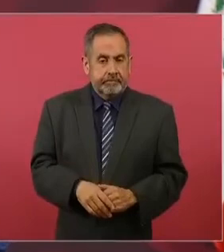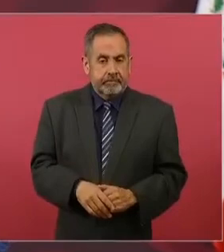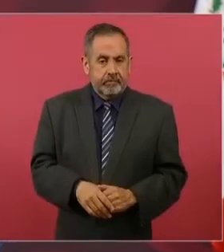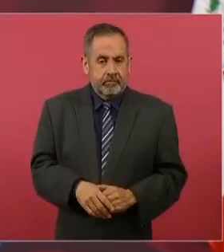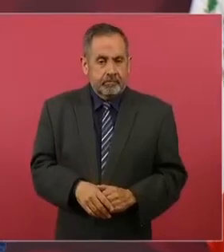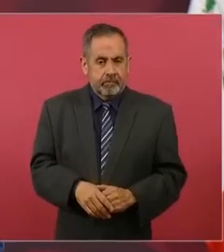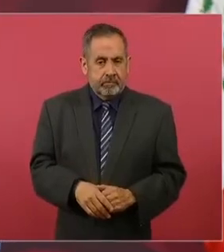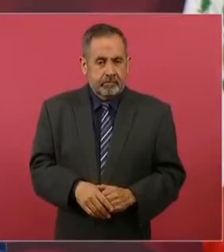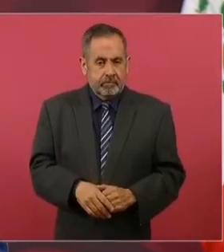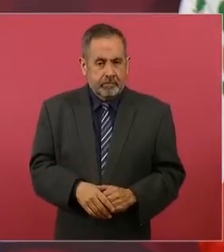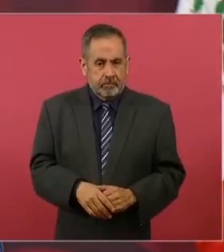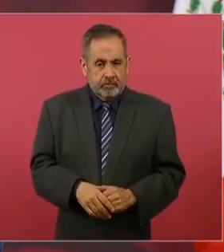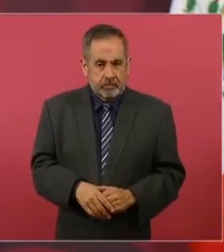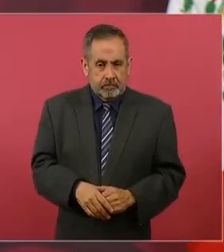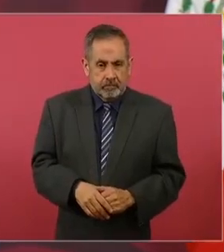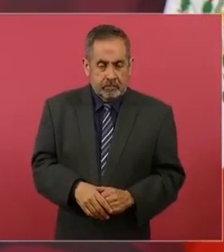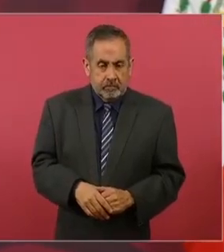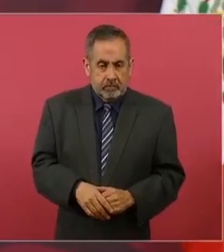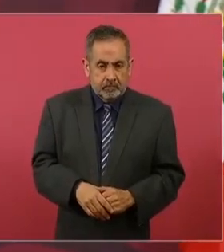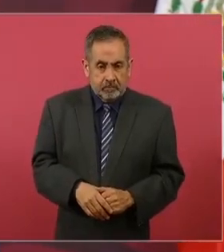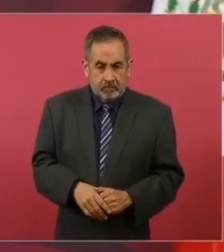en una